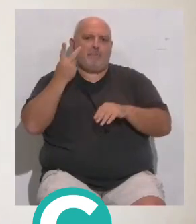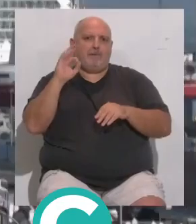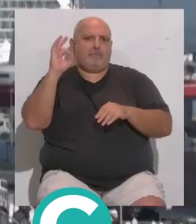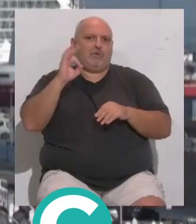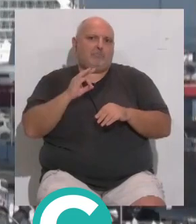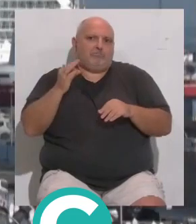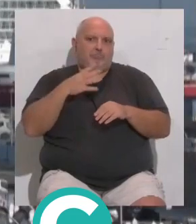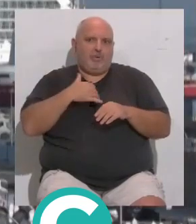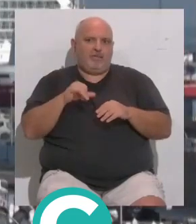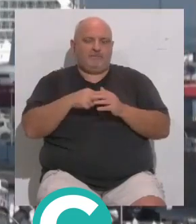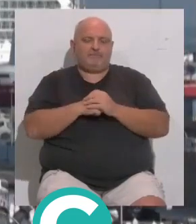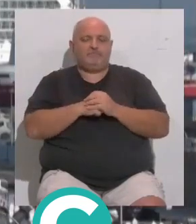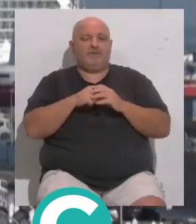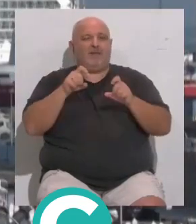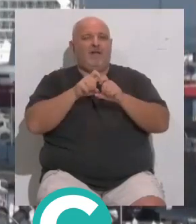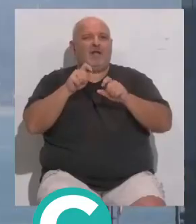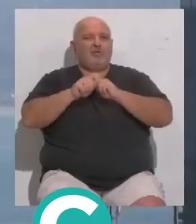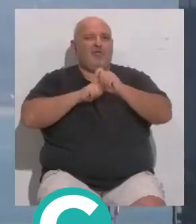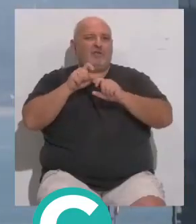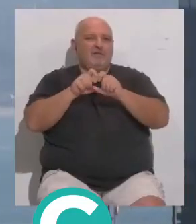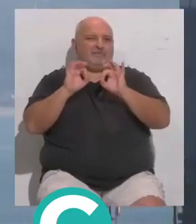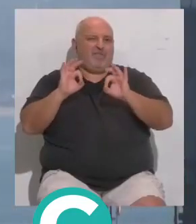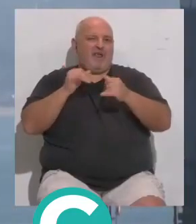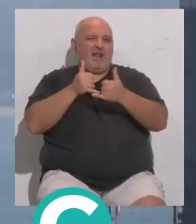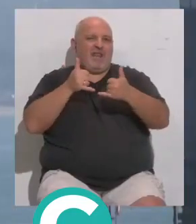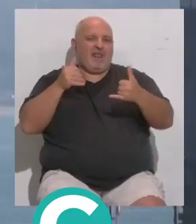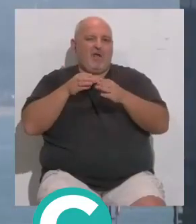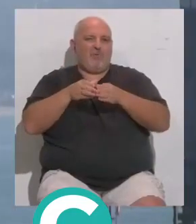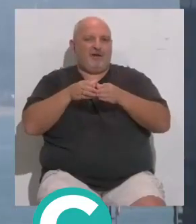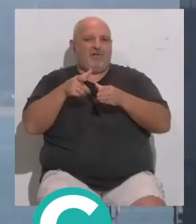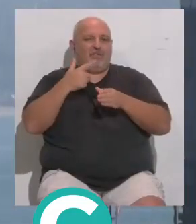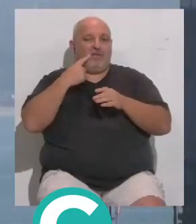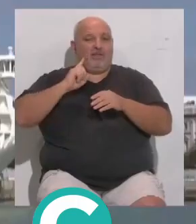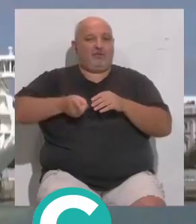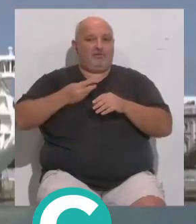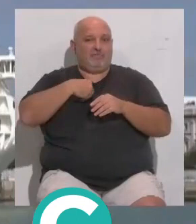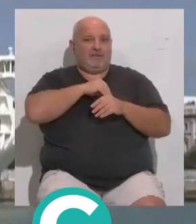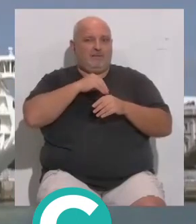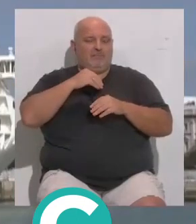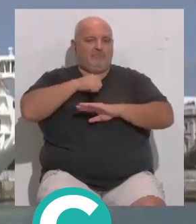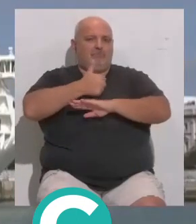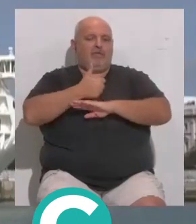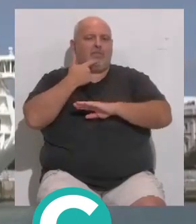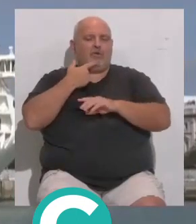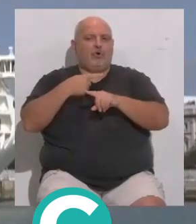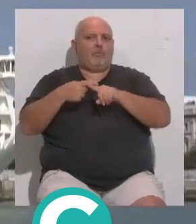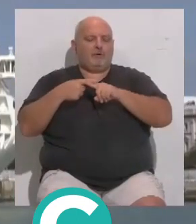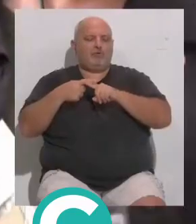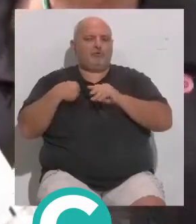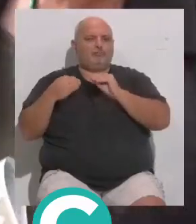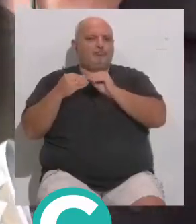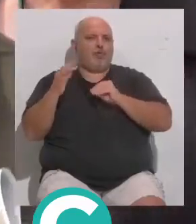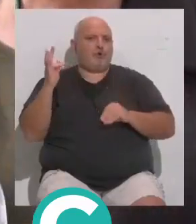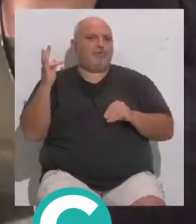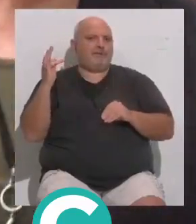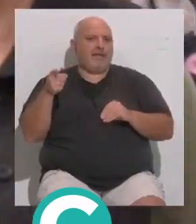qué no? Desde CLIA, la Asociación Internacional de Líneas de Cruceros, su director en España, Alfredo Serrano, comparte el optimismo de las